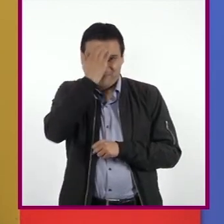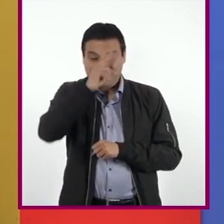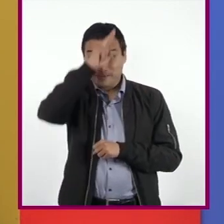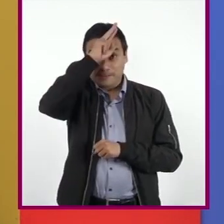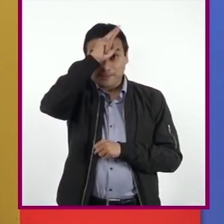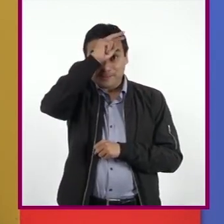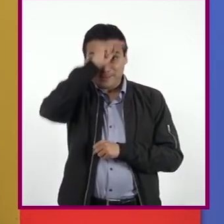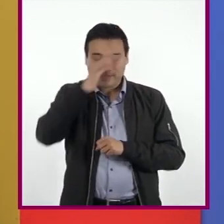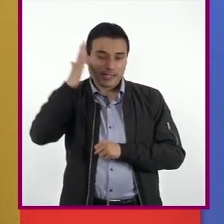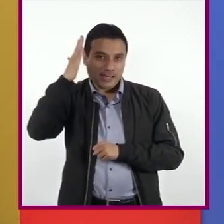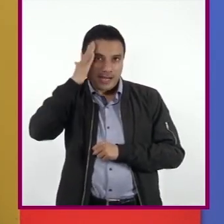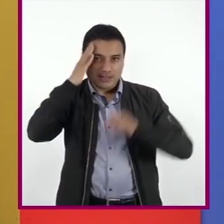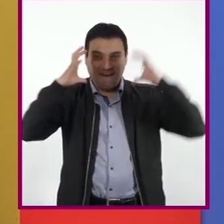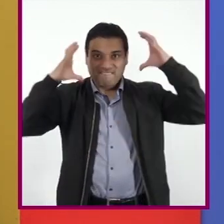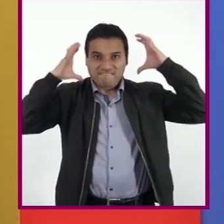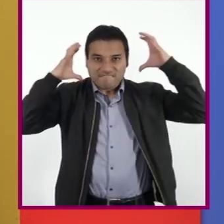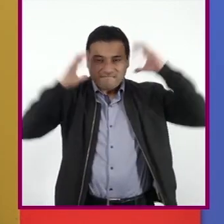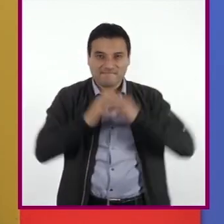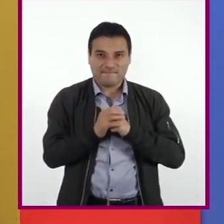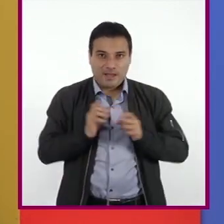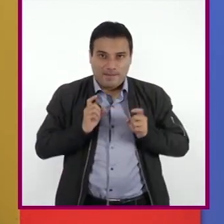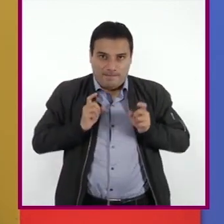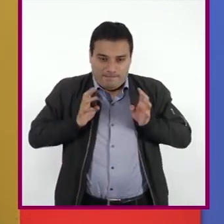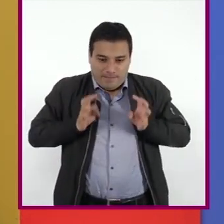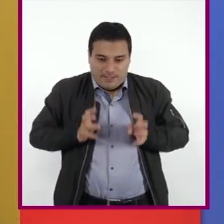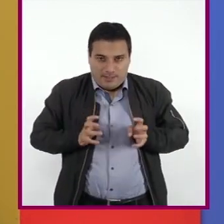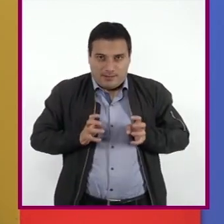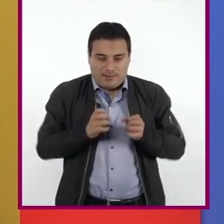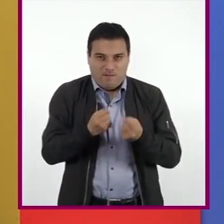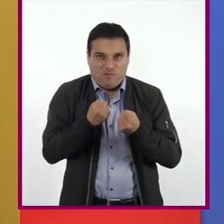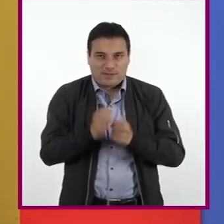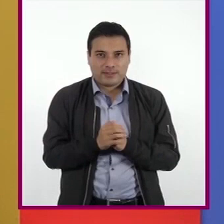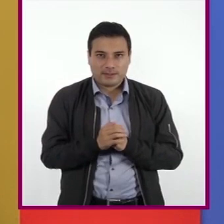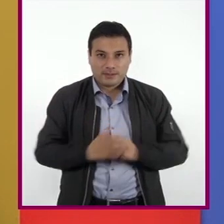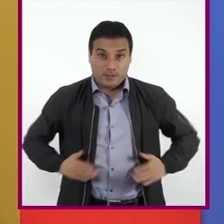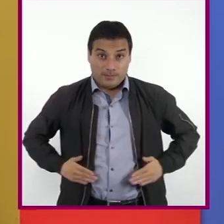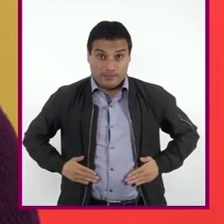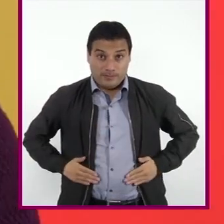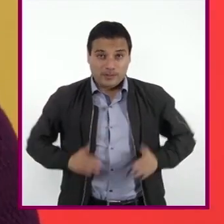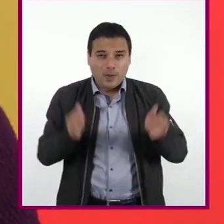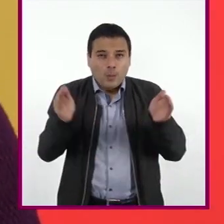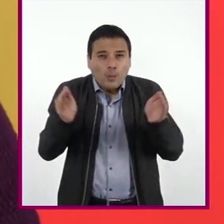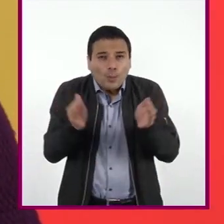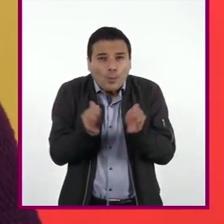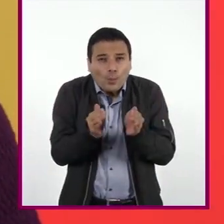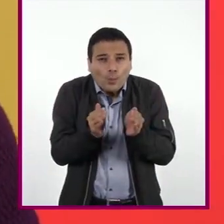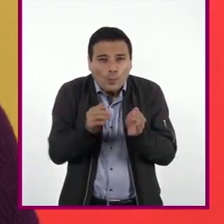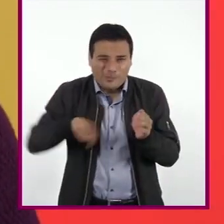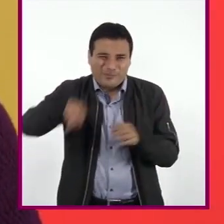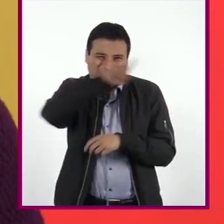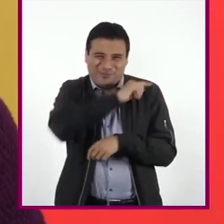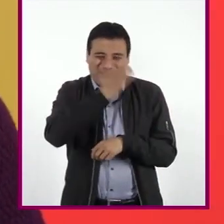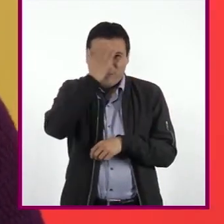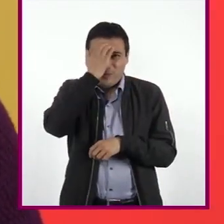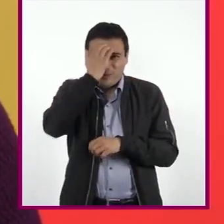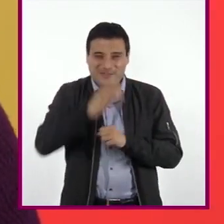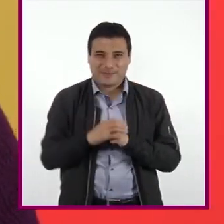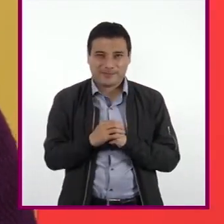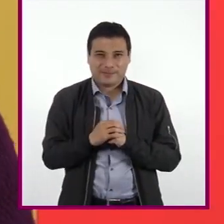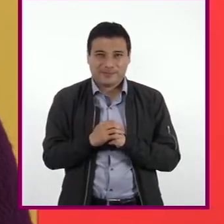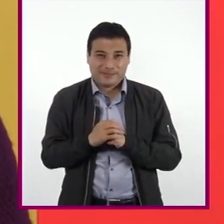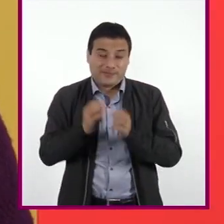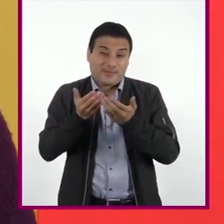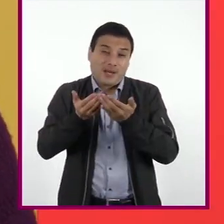cabezona, con patas largas y fuertes y una cintura muy delgada. Hace mucho, cuando la